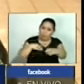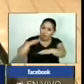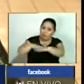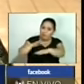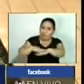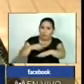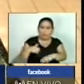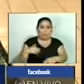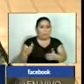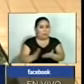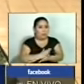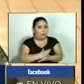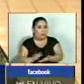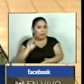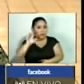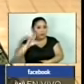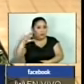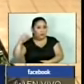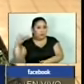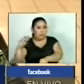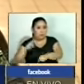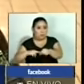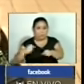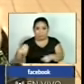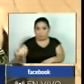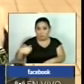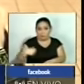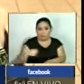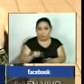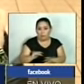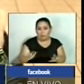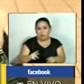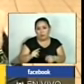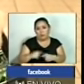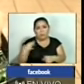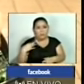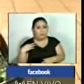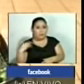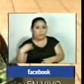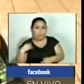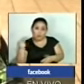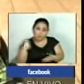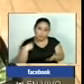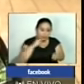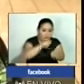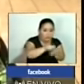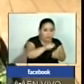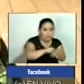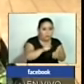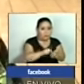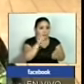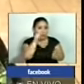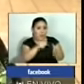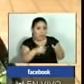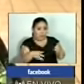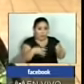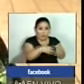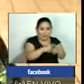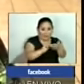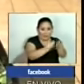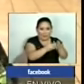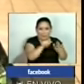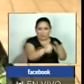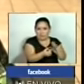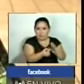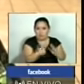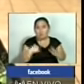a mí no me salió los $300, vea. Entonces me dijeron a mí que me iban a anotar en la directiva y que viniera